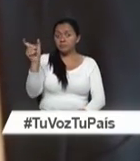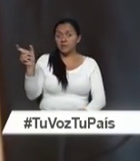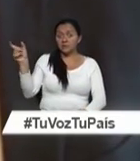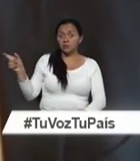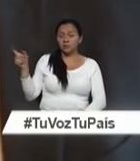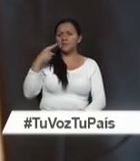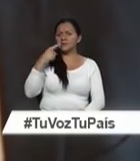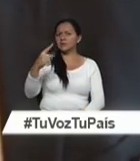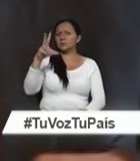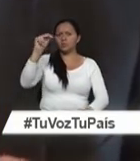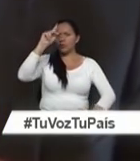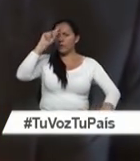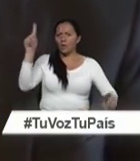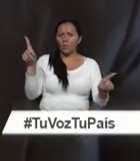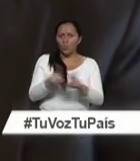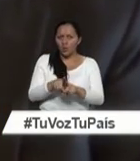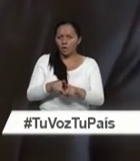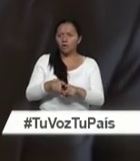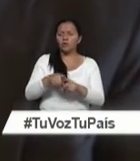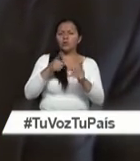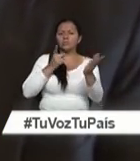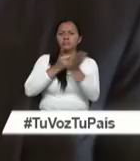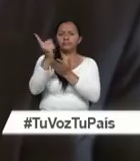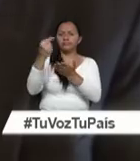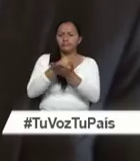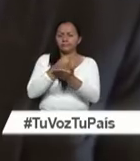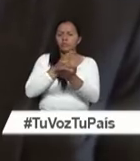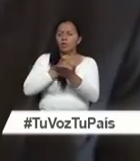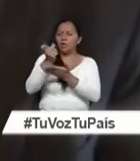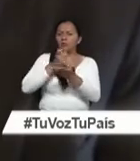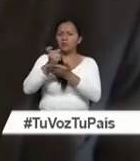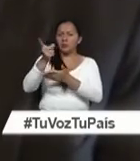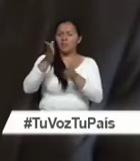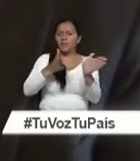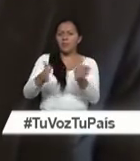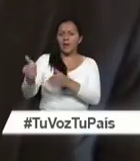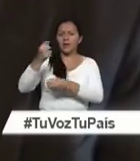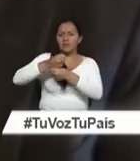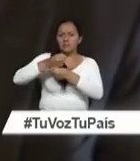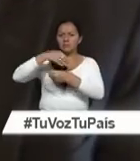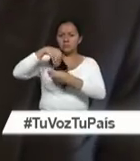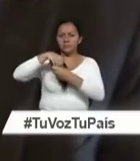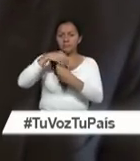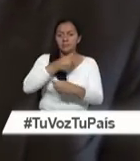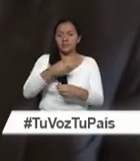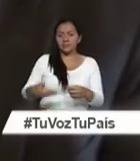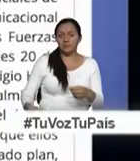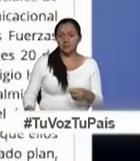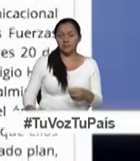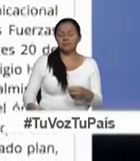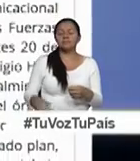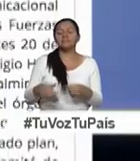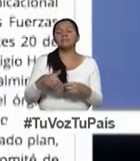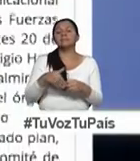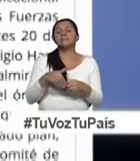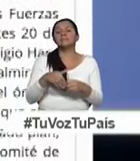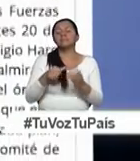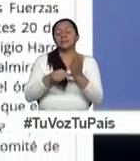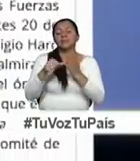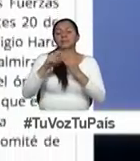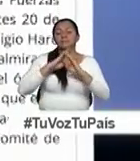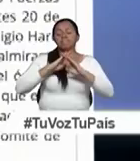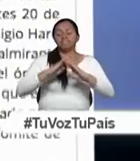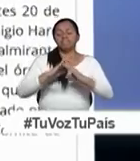rechazan contundentemente cualquier vinculación con el plan y acciones denunciadas. Firma el comunicado el ministro de Defensa